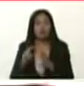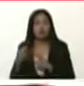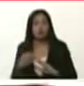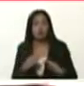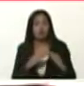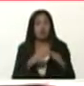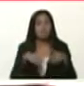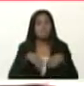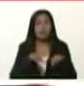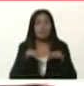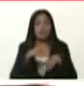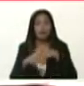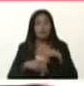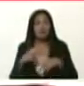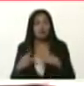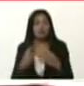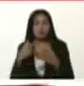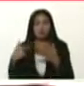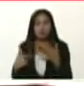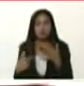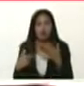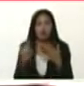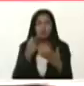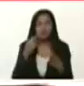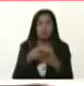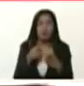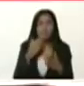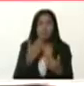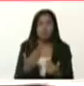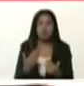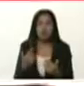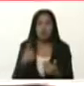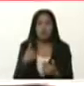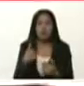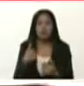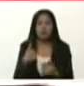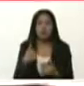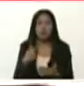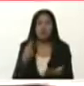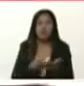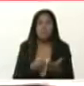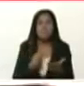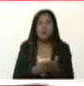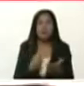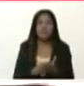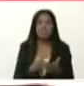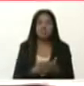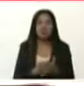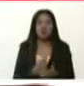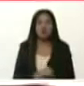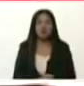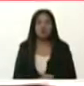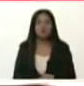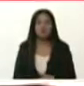textil, productos, etcétera, etcétera, me están requiriendo la inversión